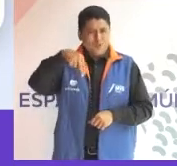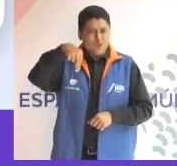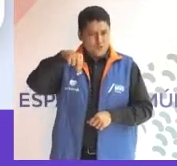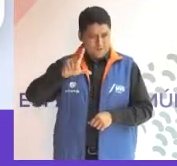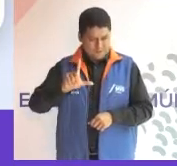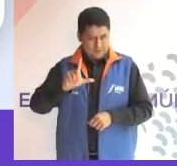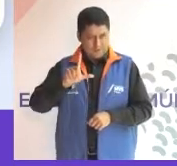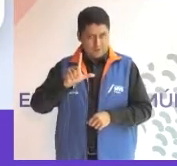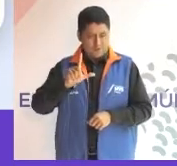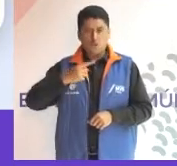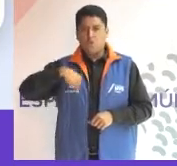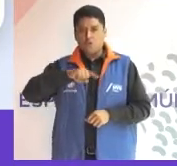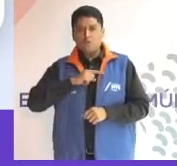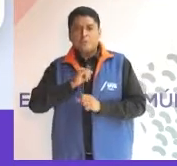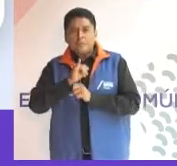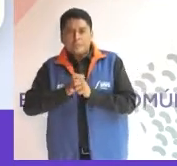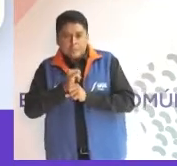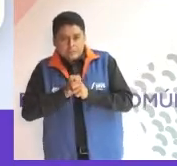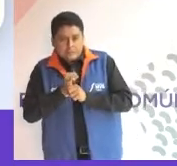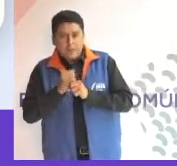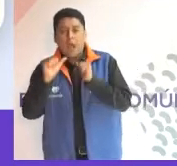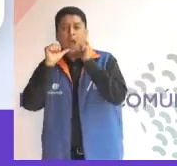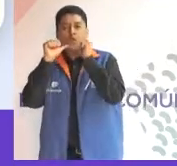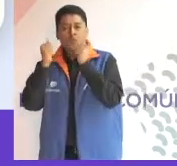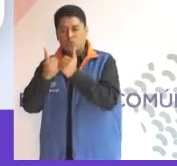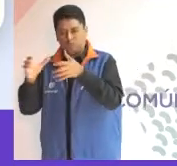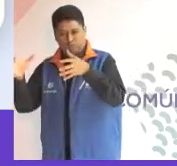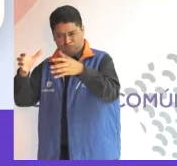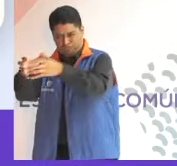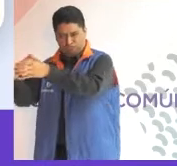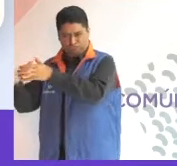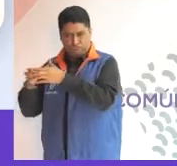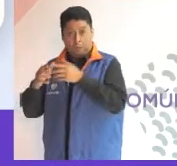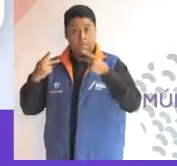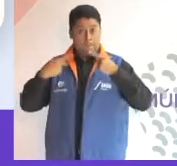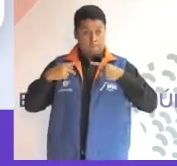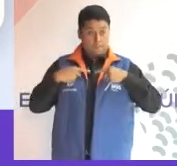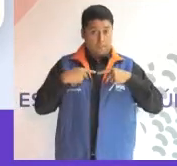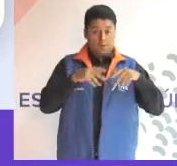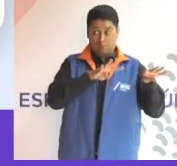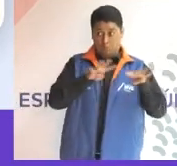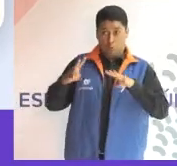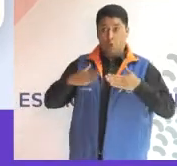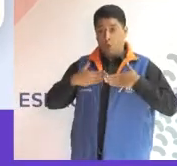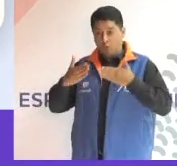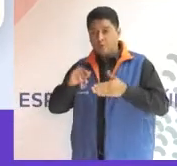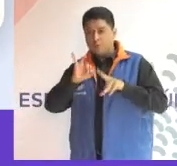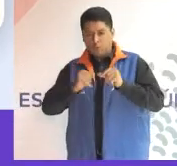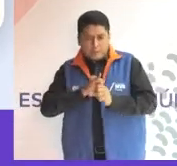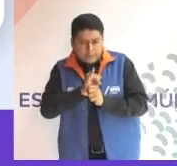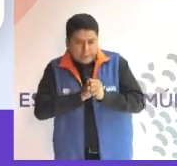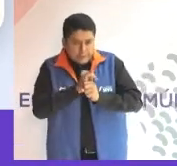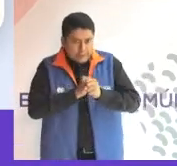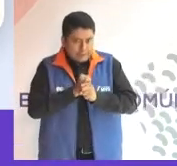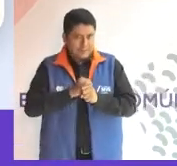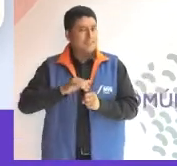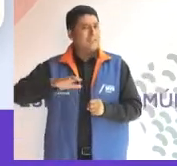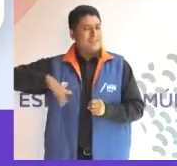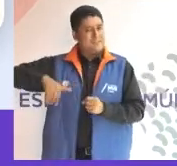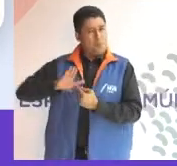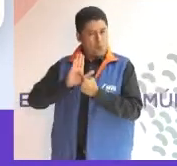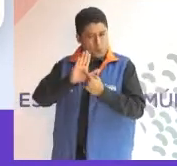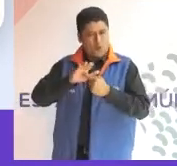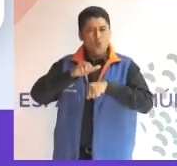la confianza en las organizaciones de la sociedad civil y creo que pues también los datos nos arrojan una tendencia similar a la que han